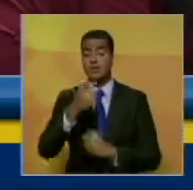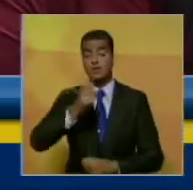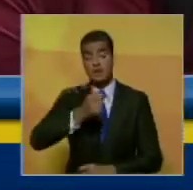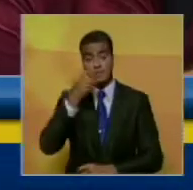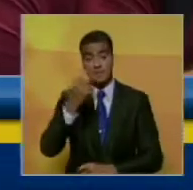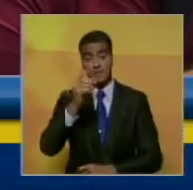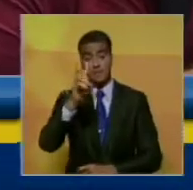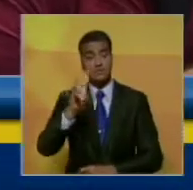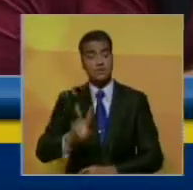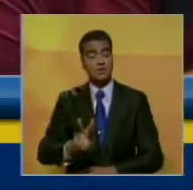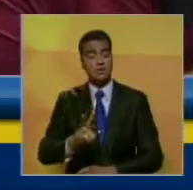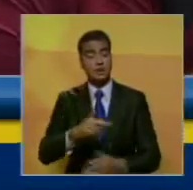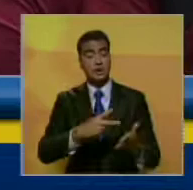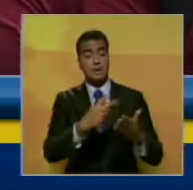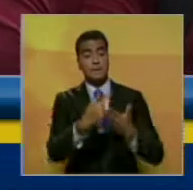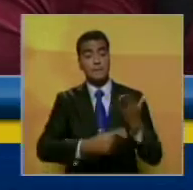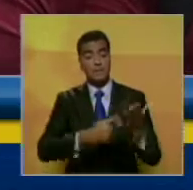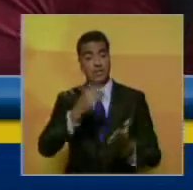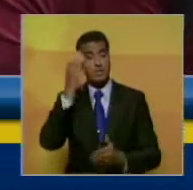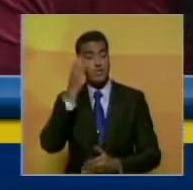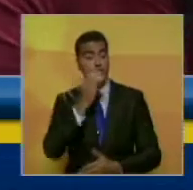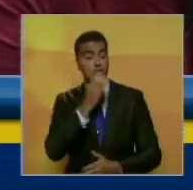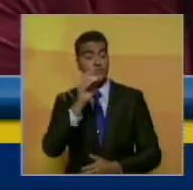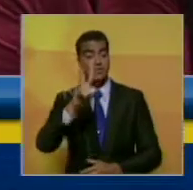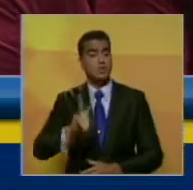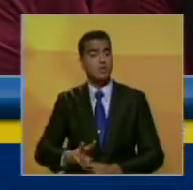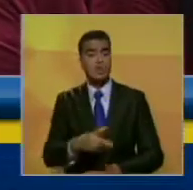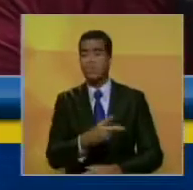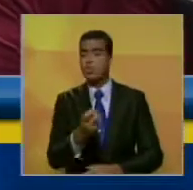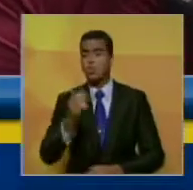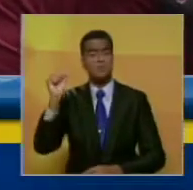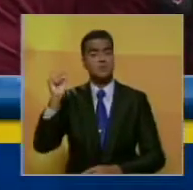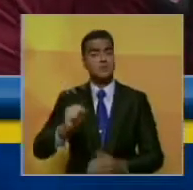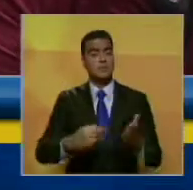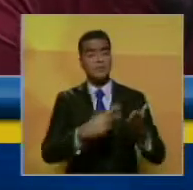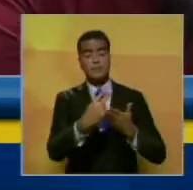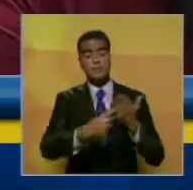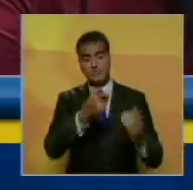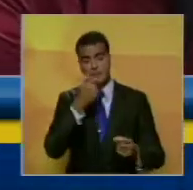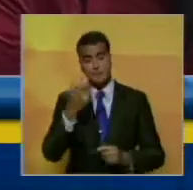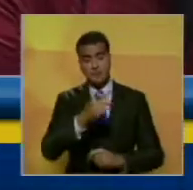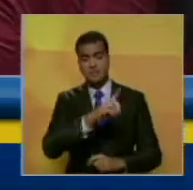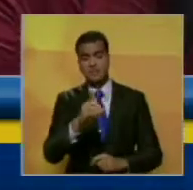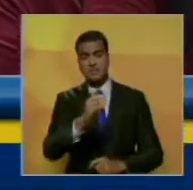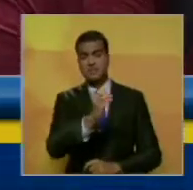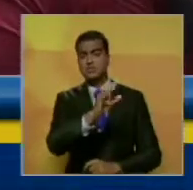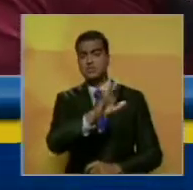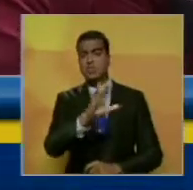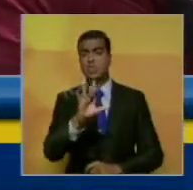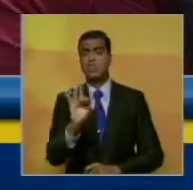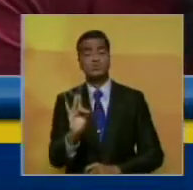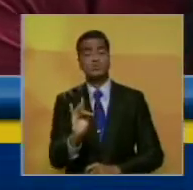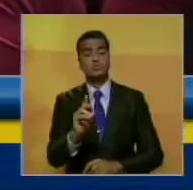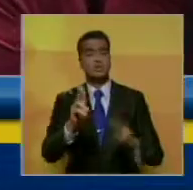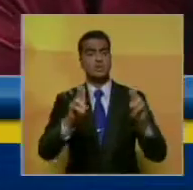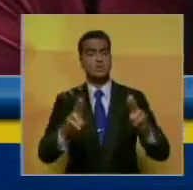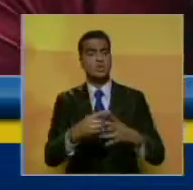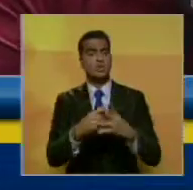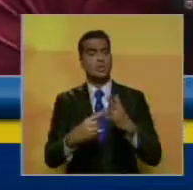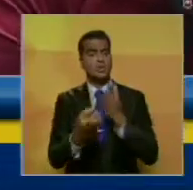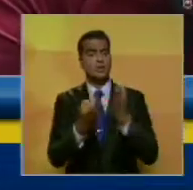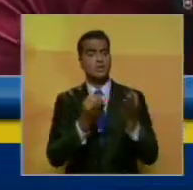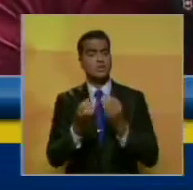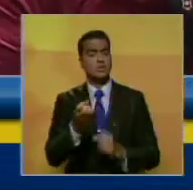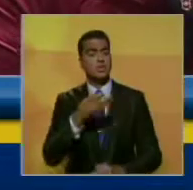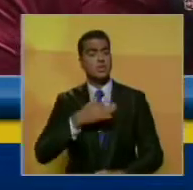la patria es el plan de Cuba y que los venezolanos no vamos a aceptar ni el plan de la patria, ni el 058, ni ningún otro decreto que